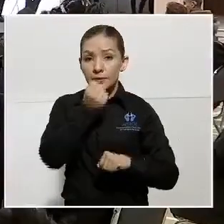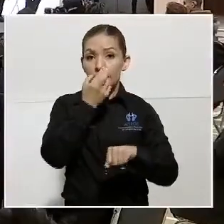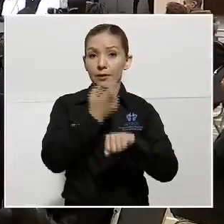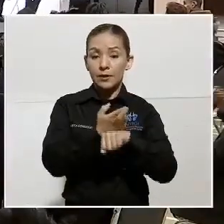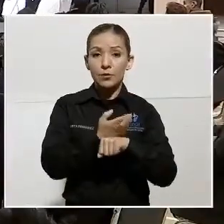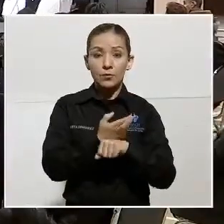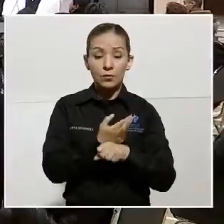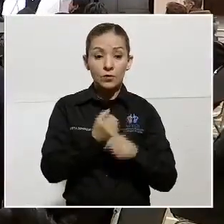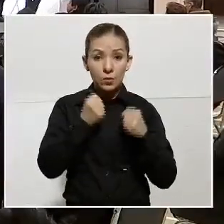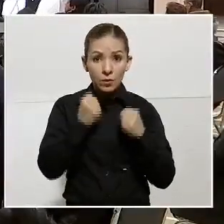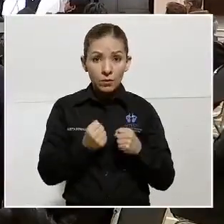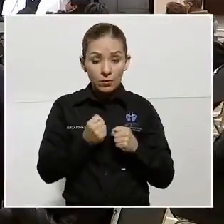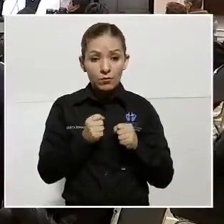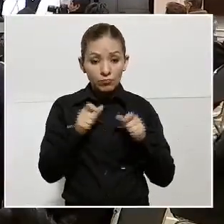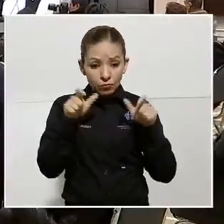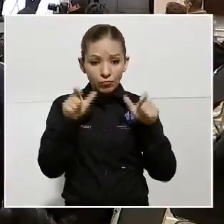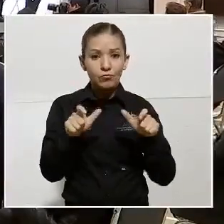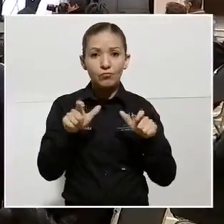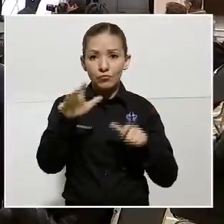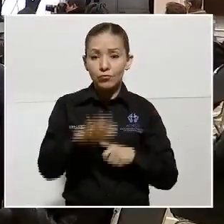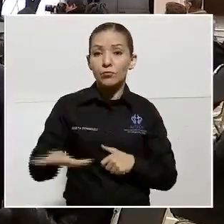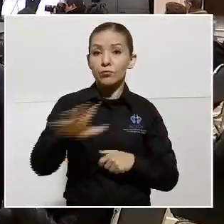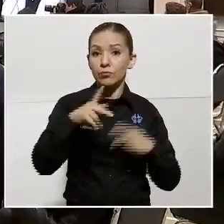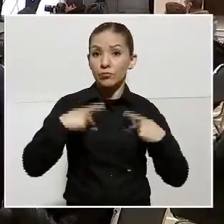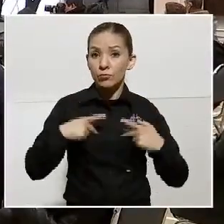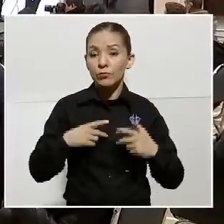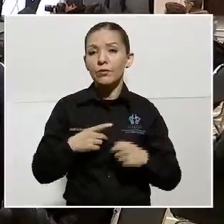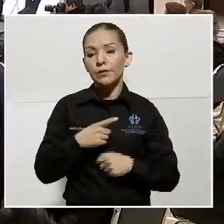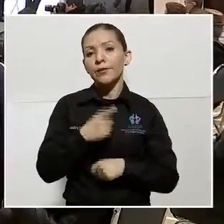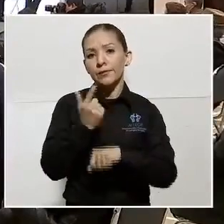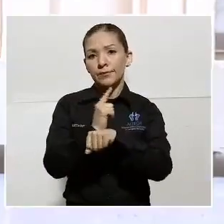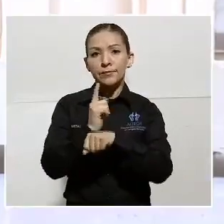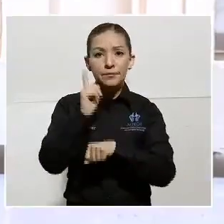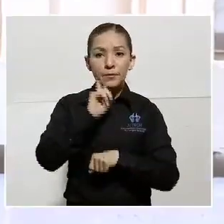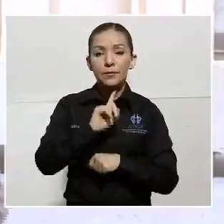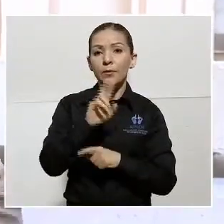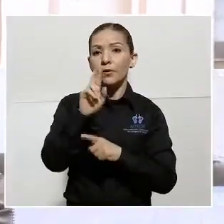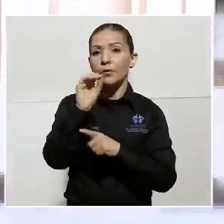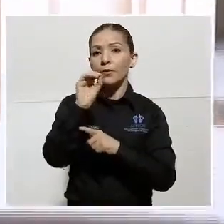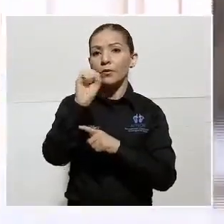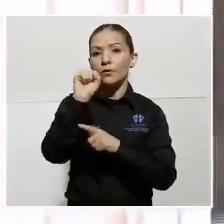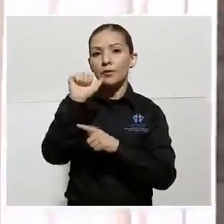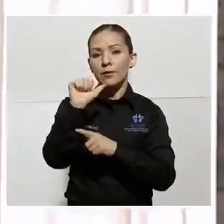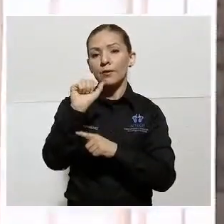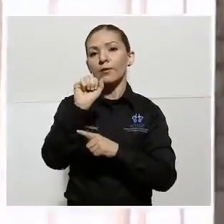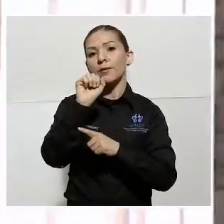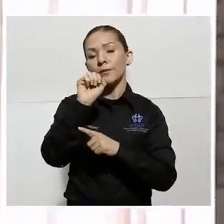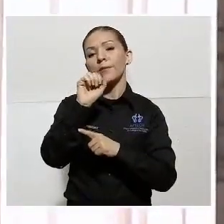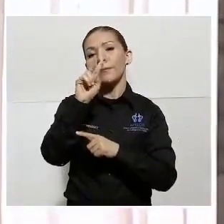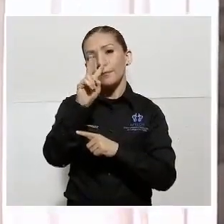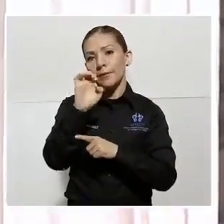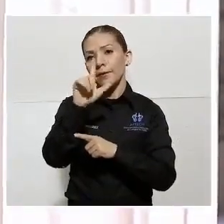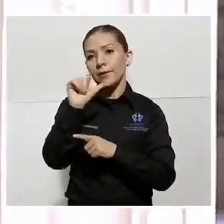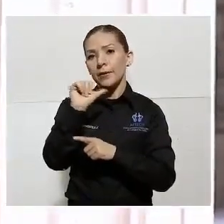Secretaria de Seguridad y Protección Ciudadana, licenciada Rosa Isela Rodríguez Velázquez.